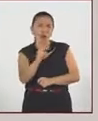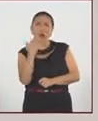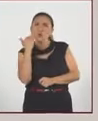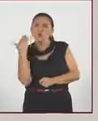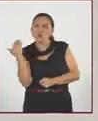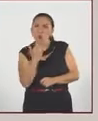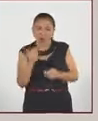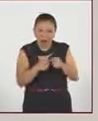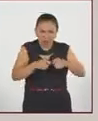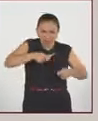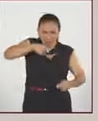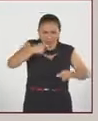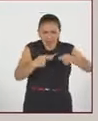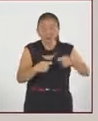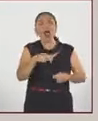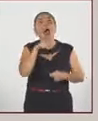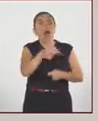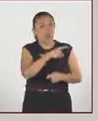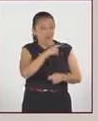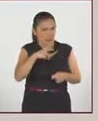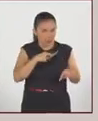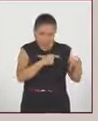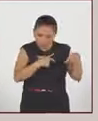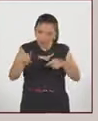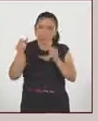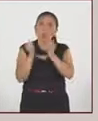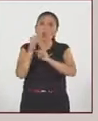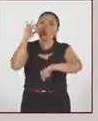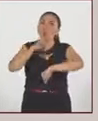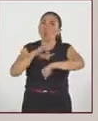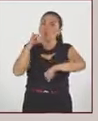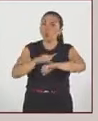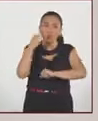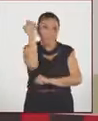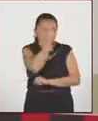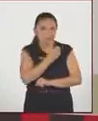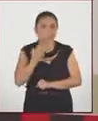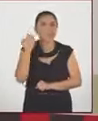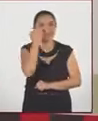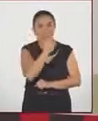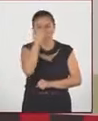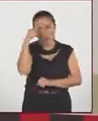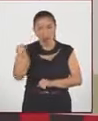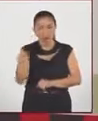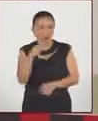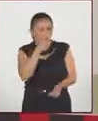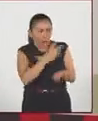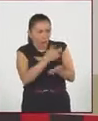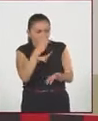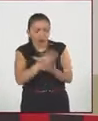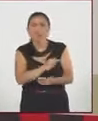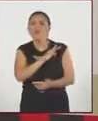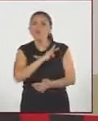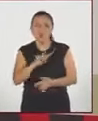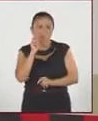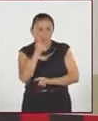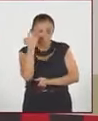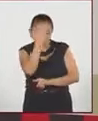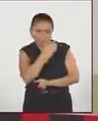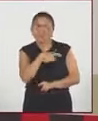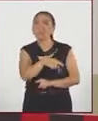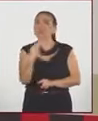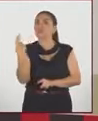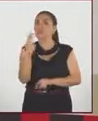siempre son motivos de derivación a un médico, por lo menos que pueda tener el primer contacto y determinar si